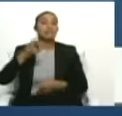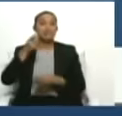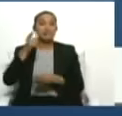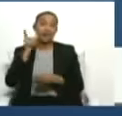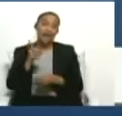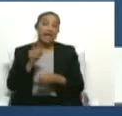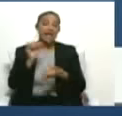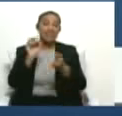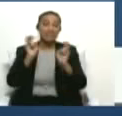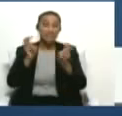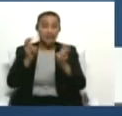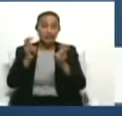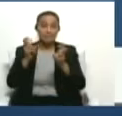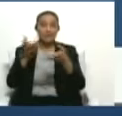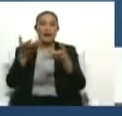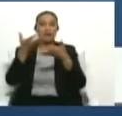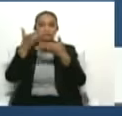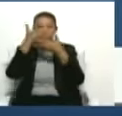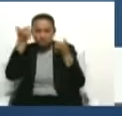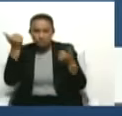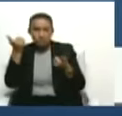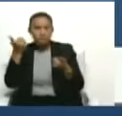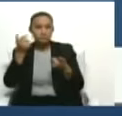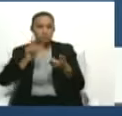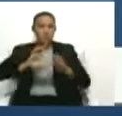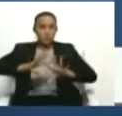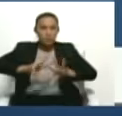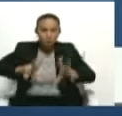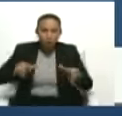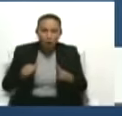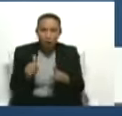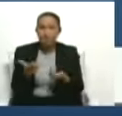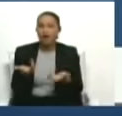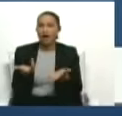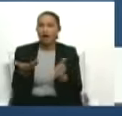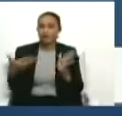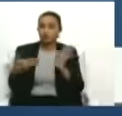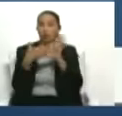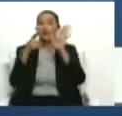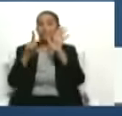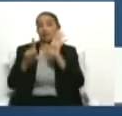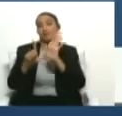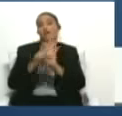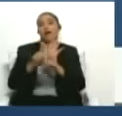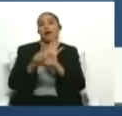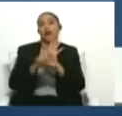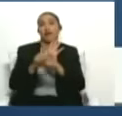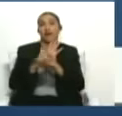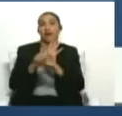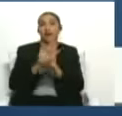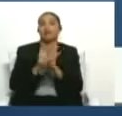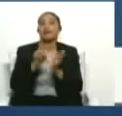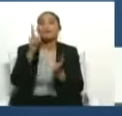corrupción hemos logrado imputar a 21.095 personas y hemos presentado